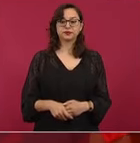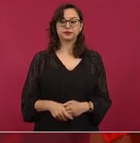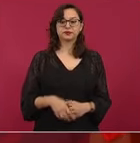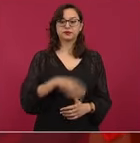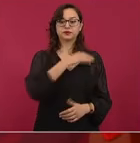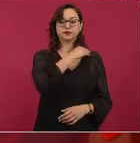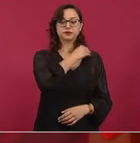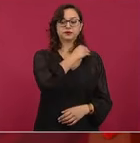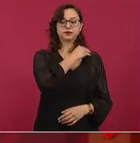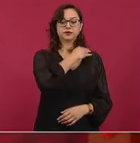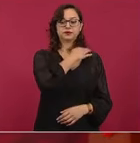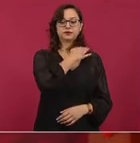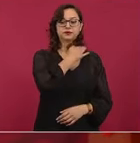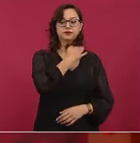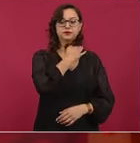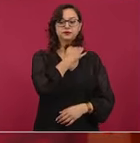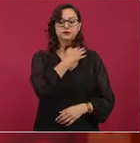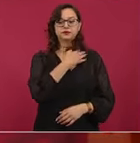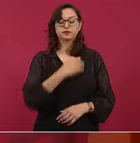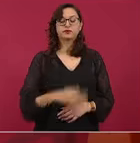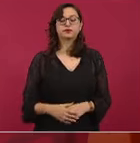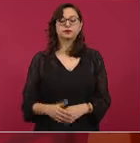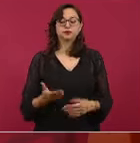Y vamos a pasar al informe.